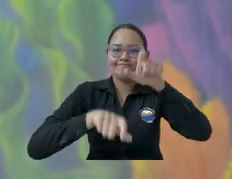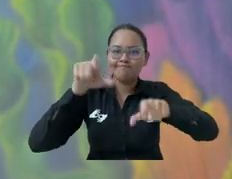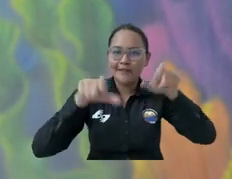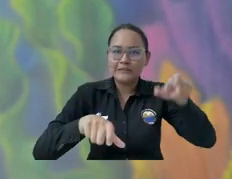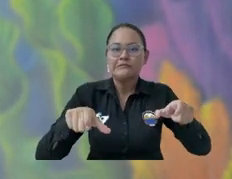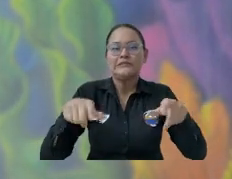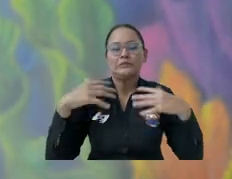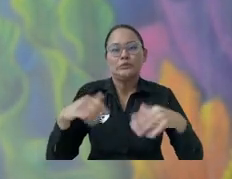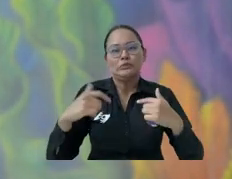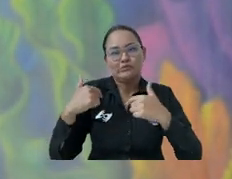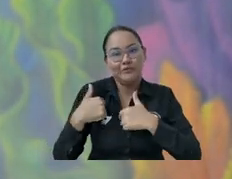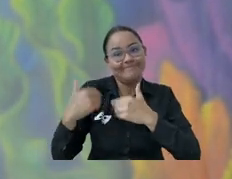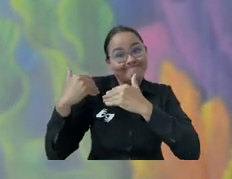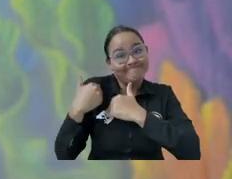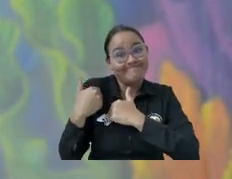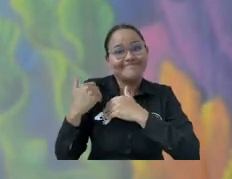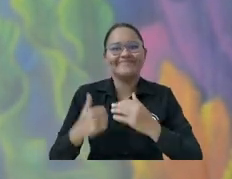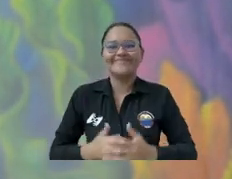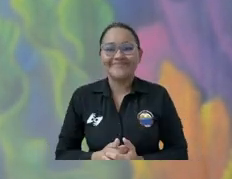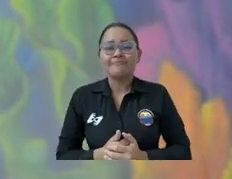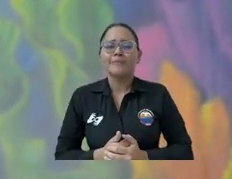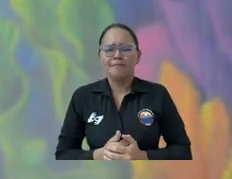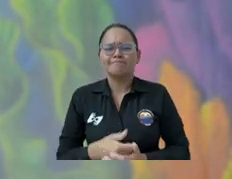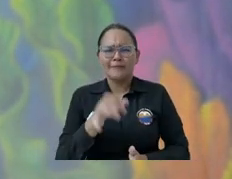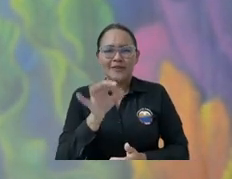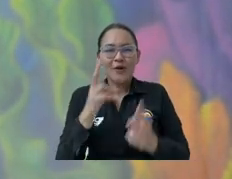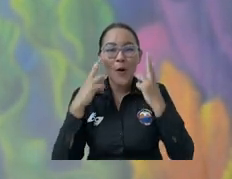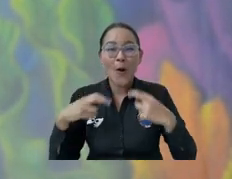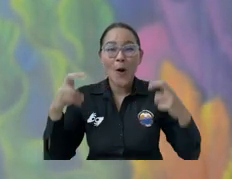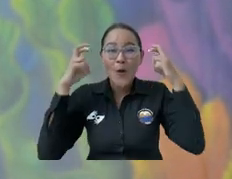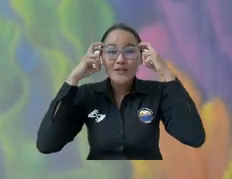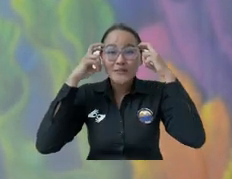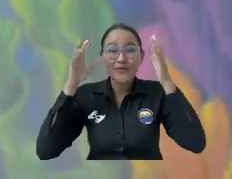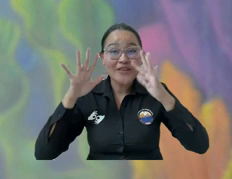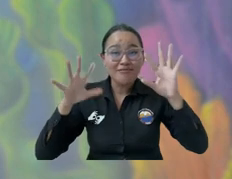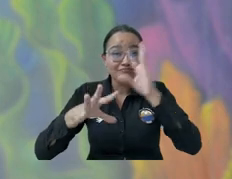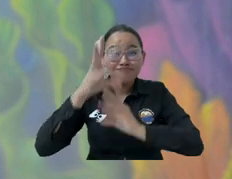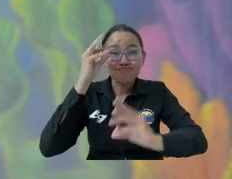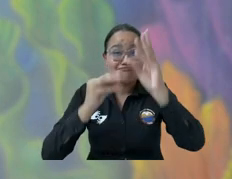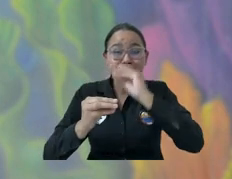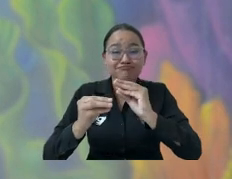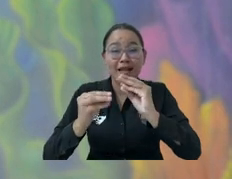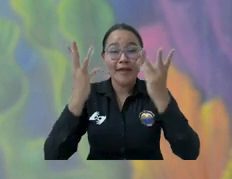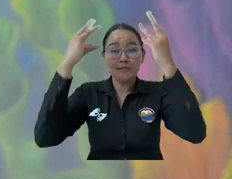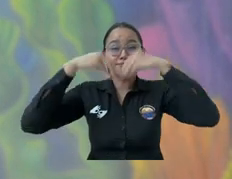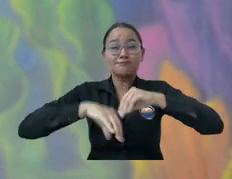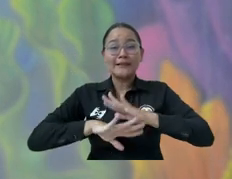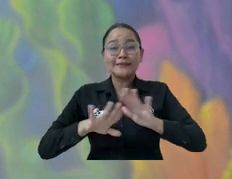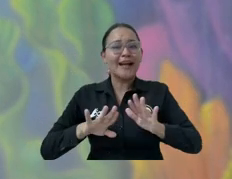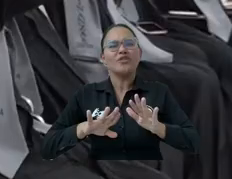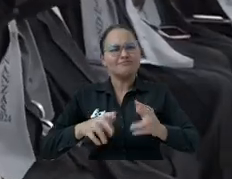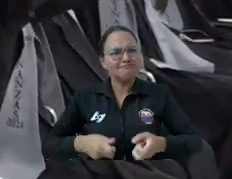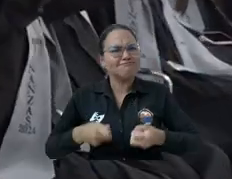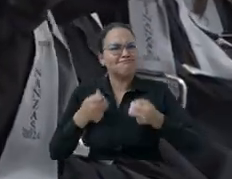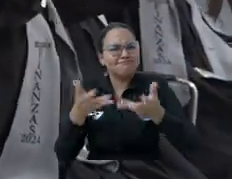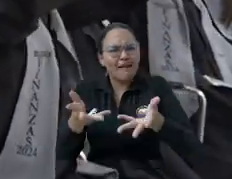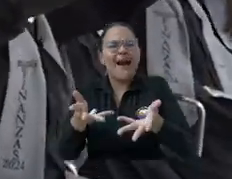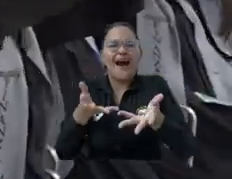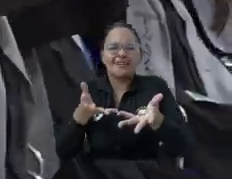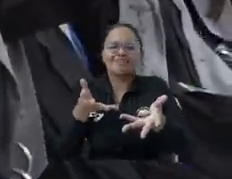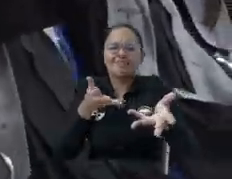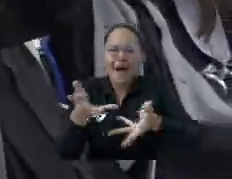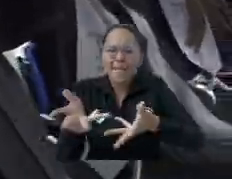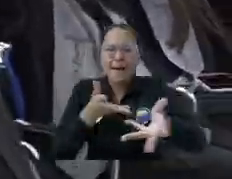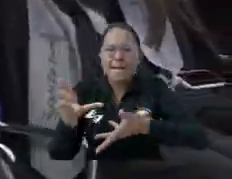demás. Así que tenga la seguridad de que vamos a llevar este conocimiento a los demás, no solo se va a quedar aquí en un título, sino que van